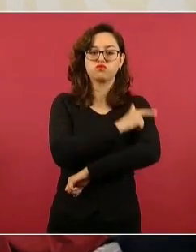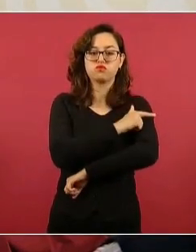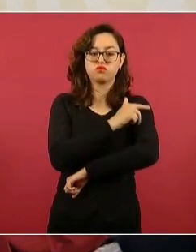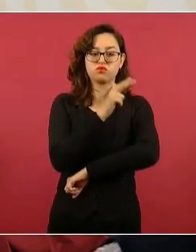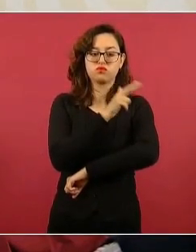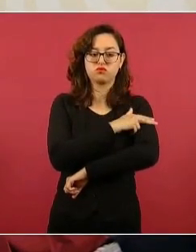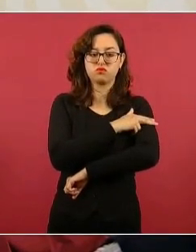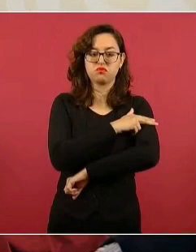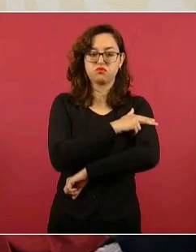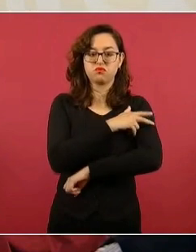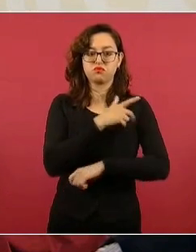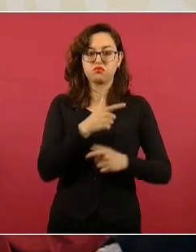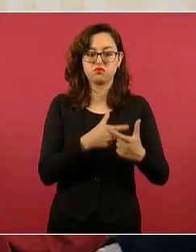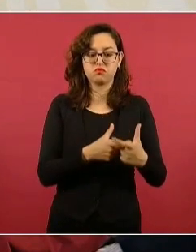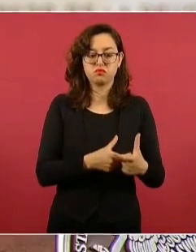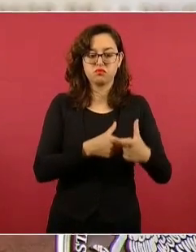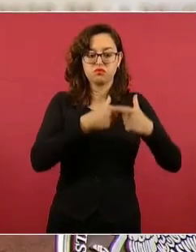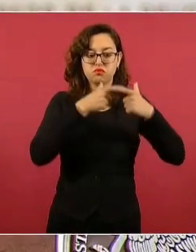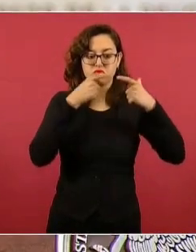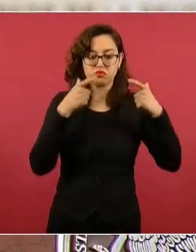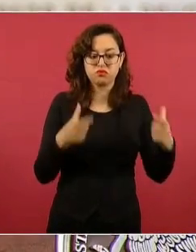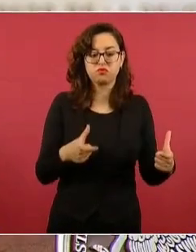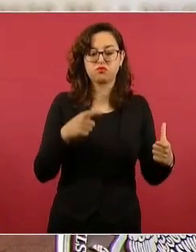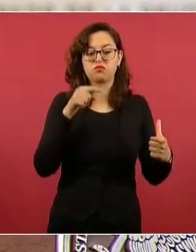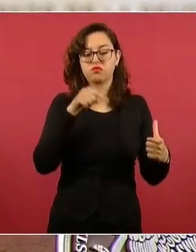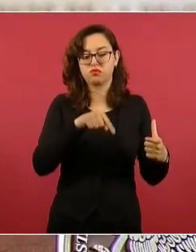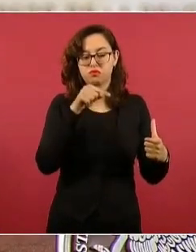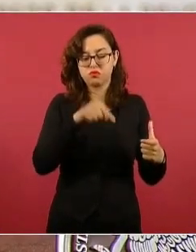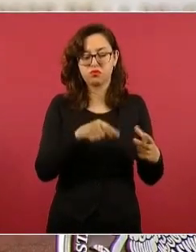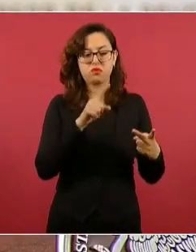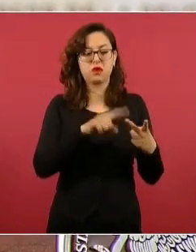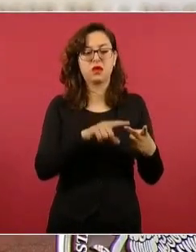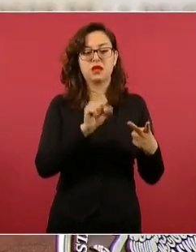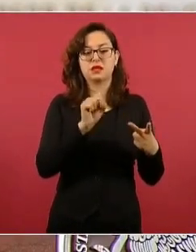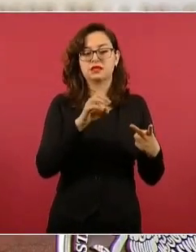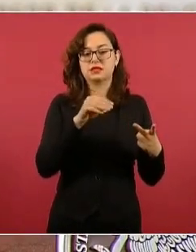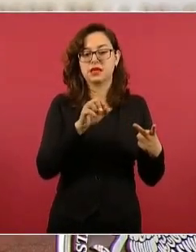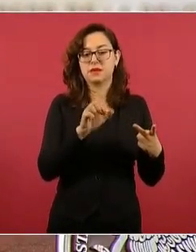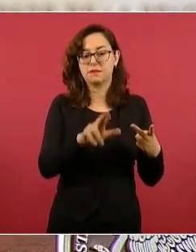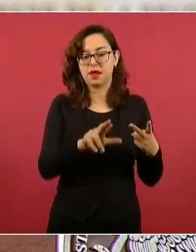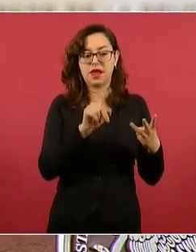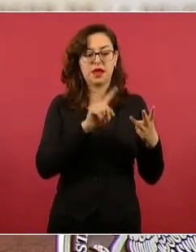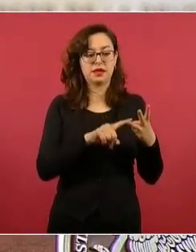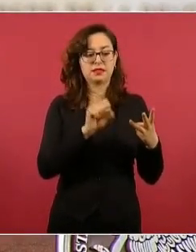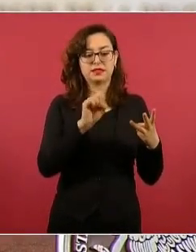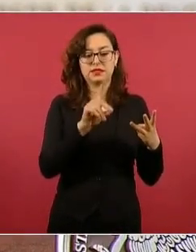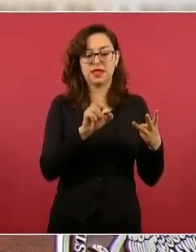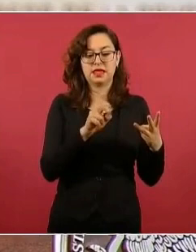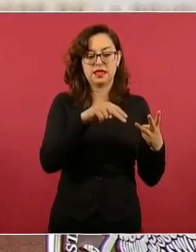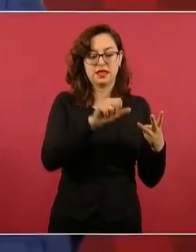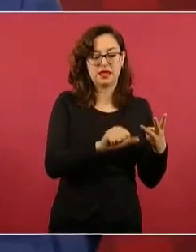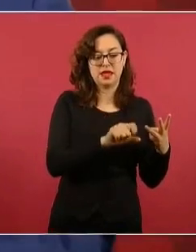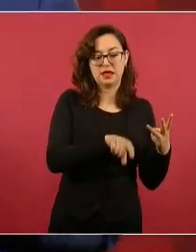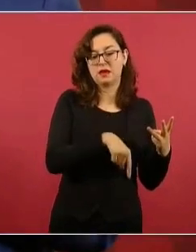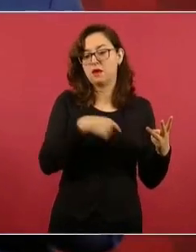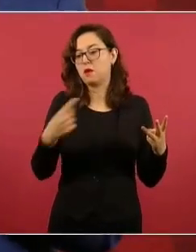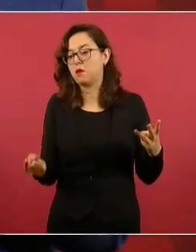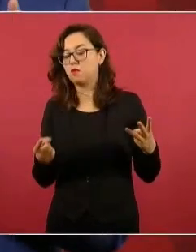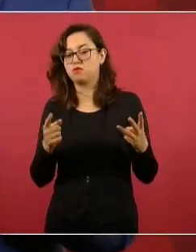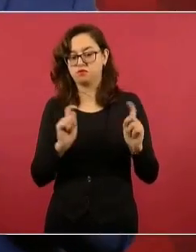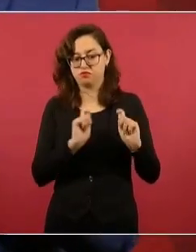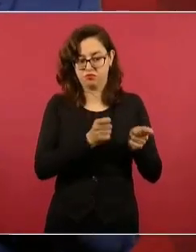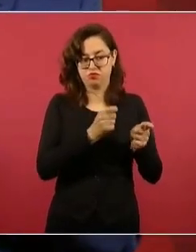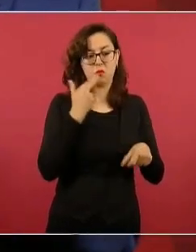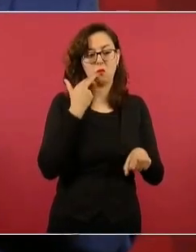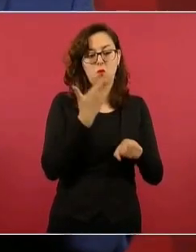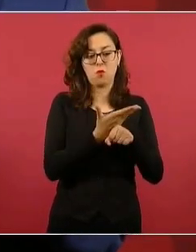integrantes de la Secretaría de la Defensa, de Marina y de la Guardia Nacional encargados de